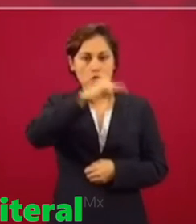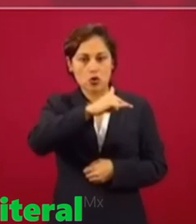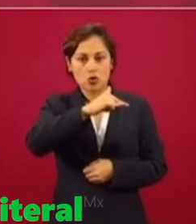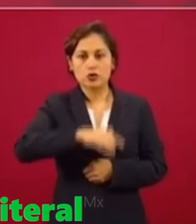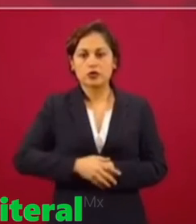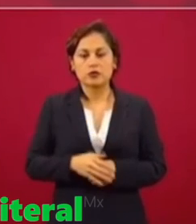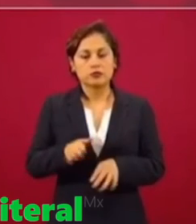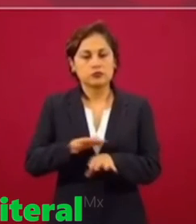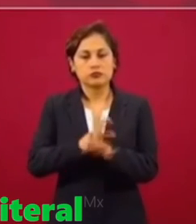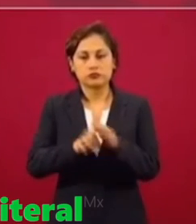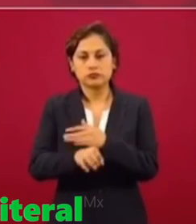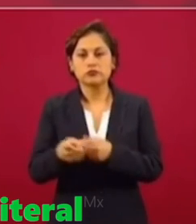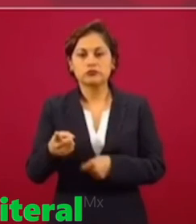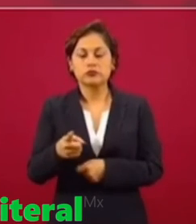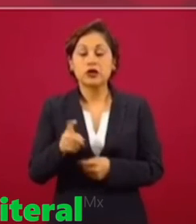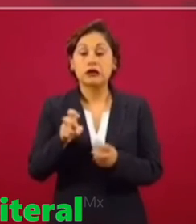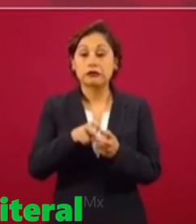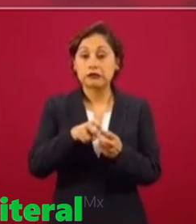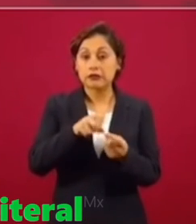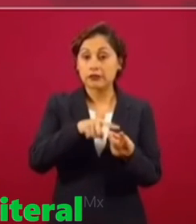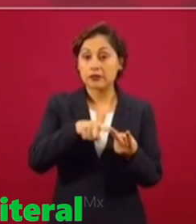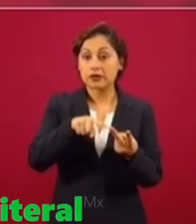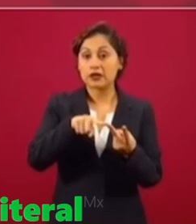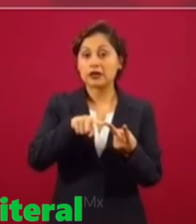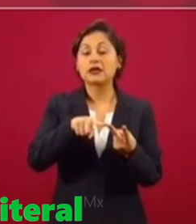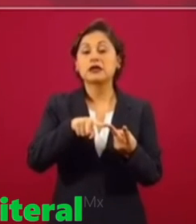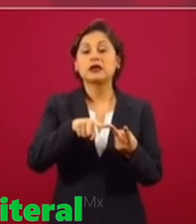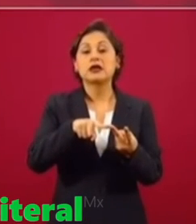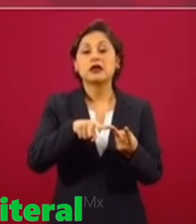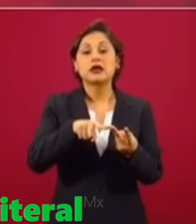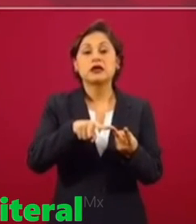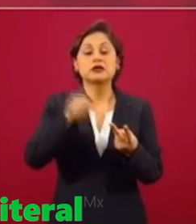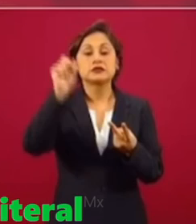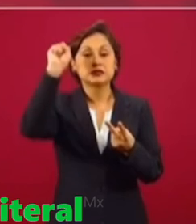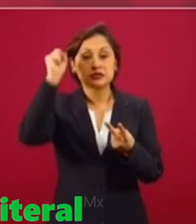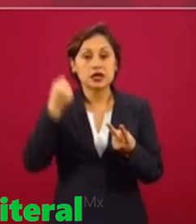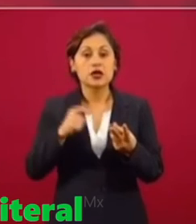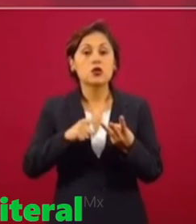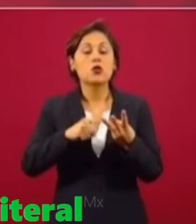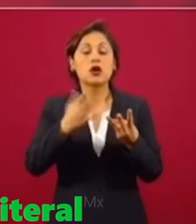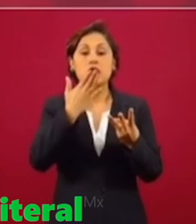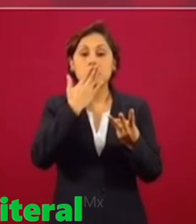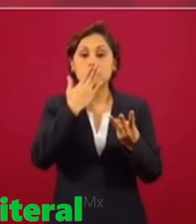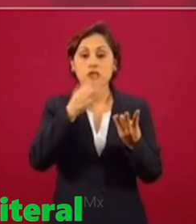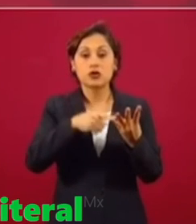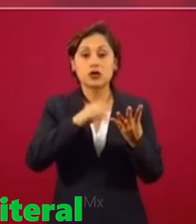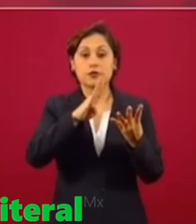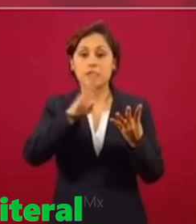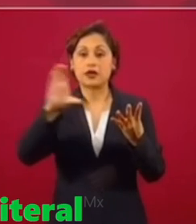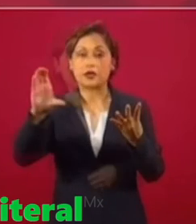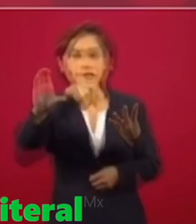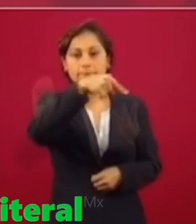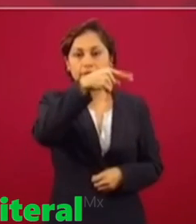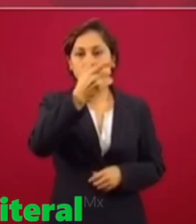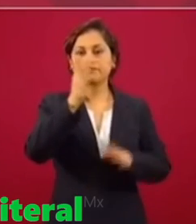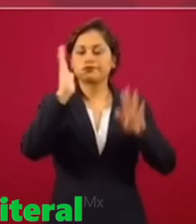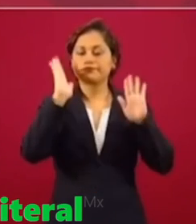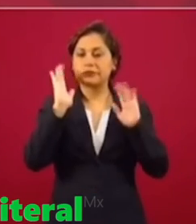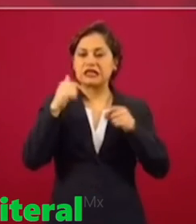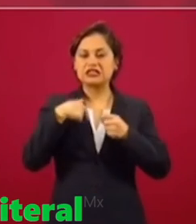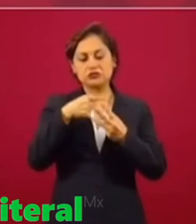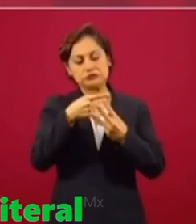Es Tepic, Sinaloa, Sonora, Baja California Sur y Baja California Norte. Estoy